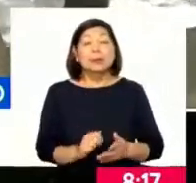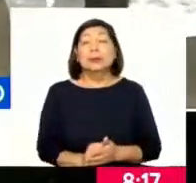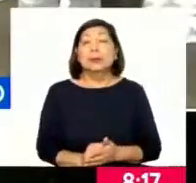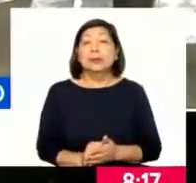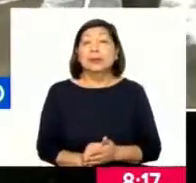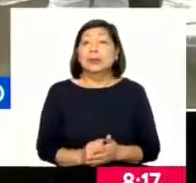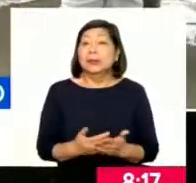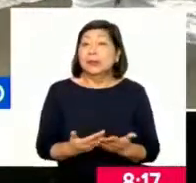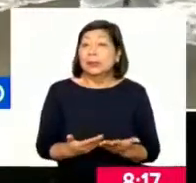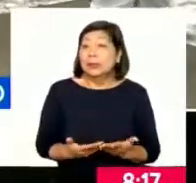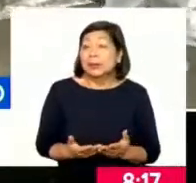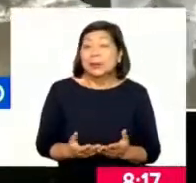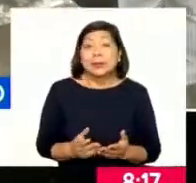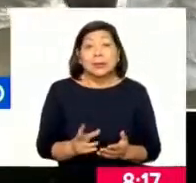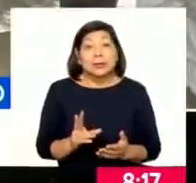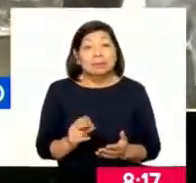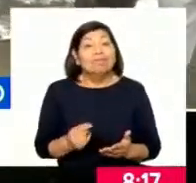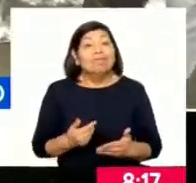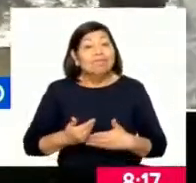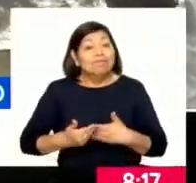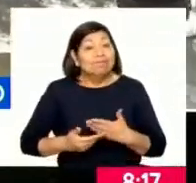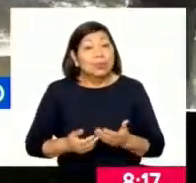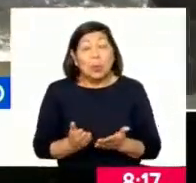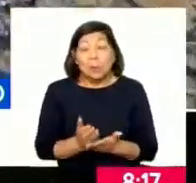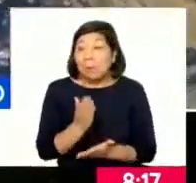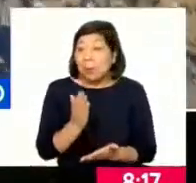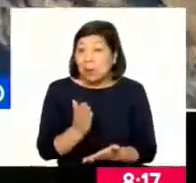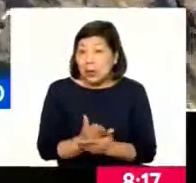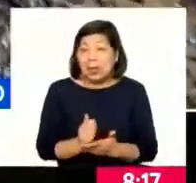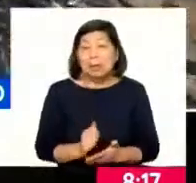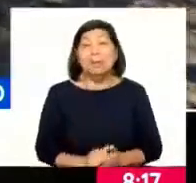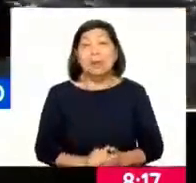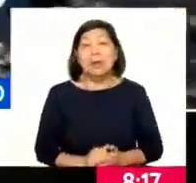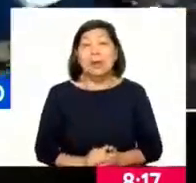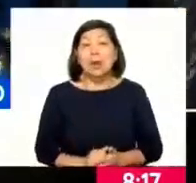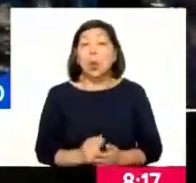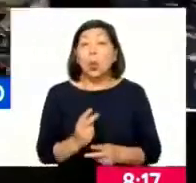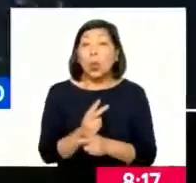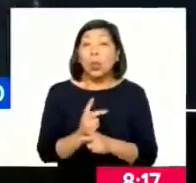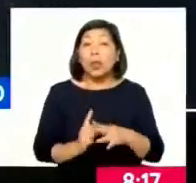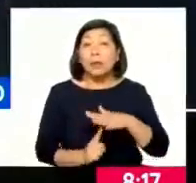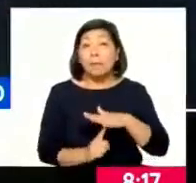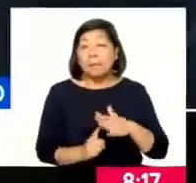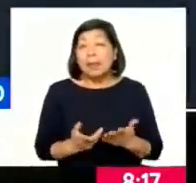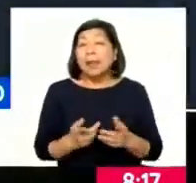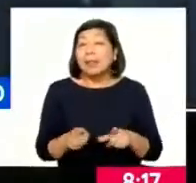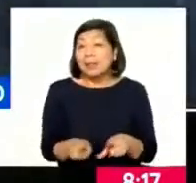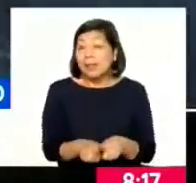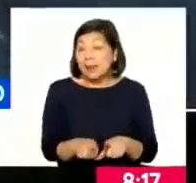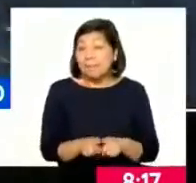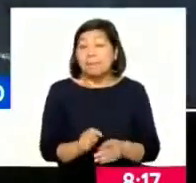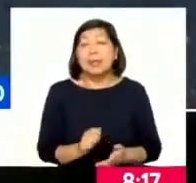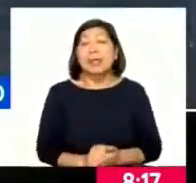la situación todavía sigue siendo un problema al medio ambiente y sobre todo también